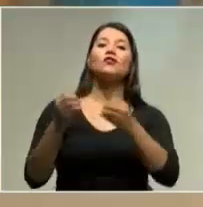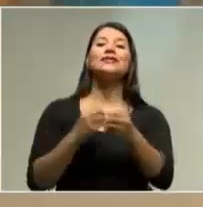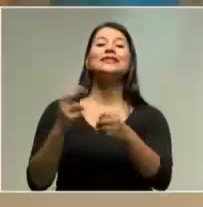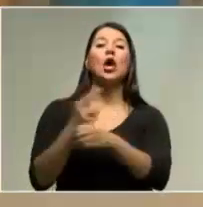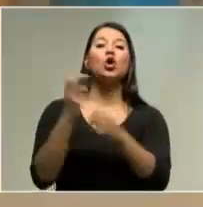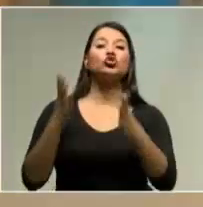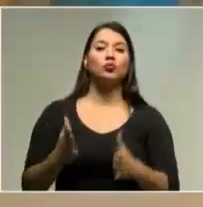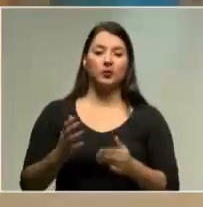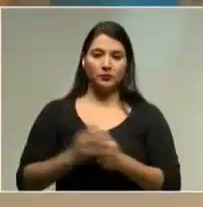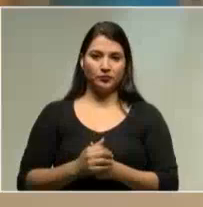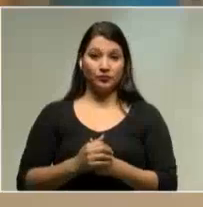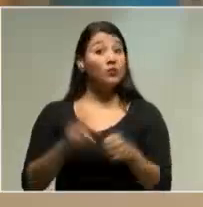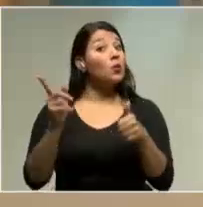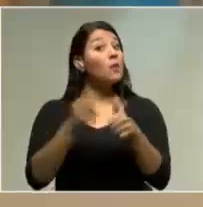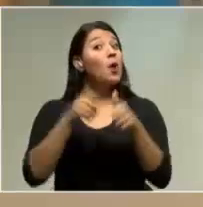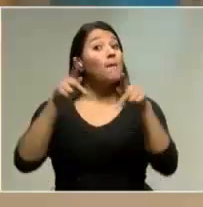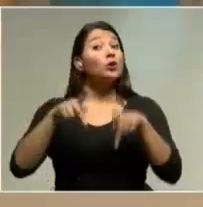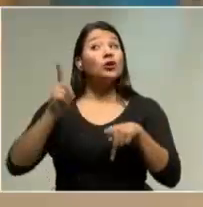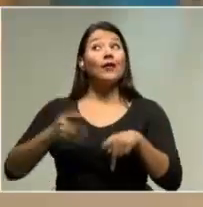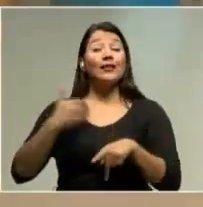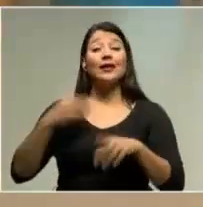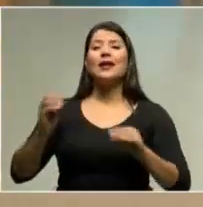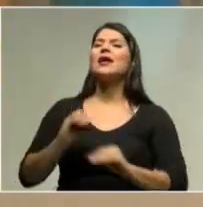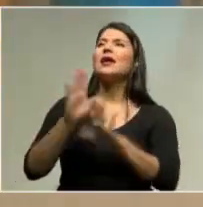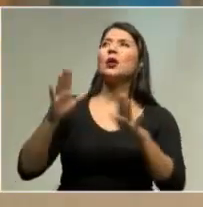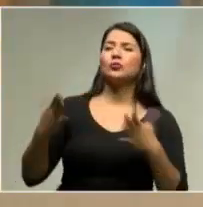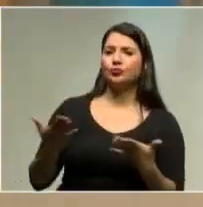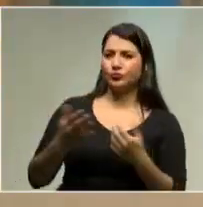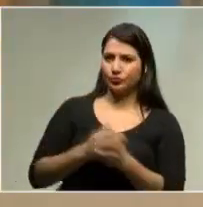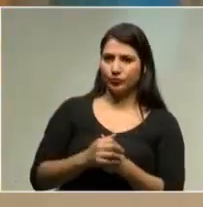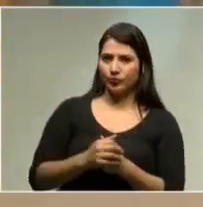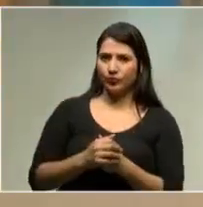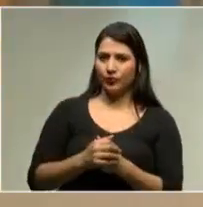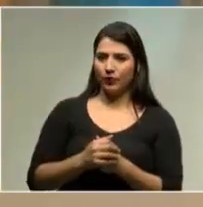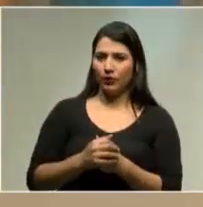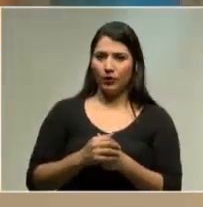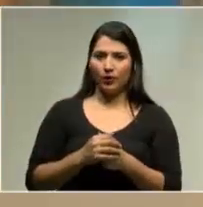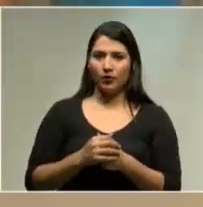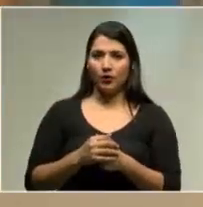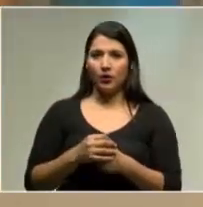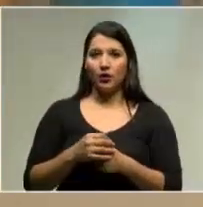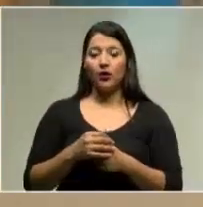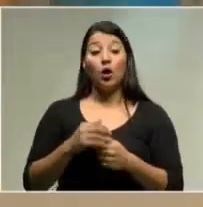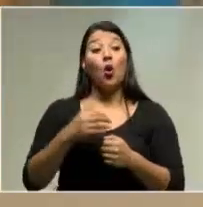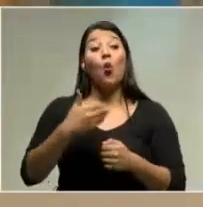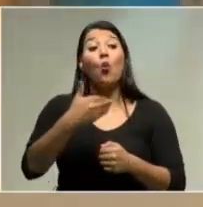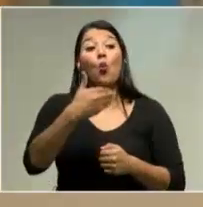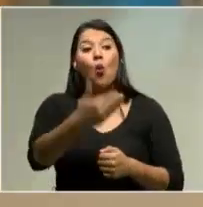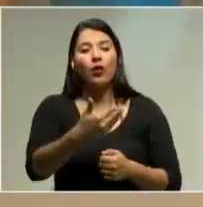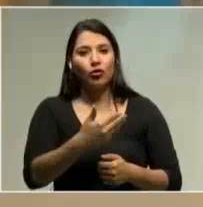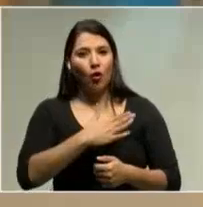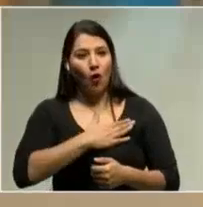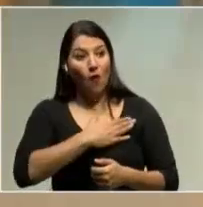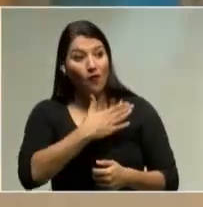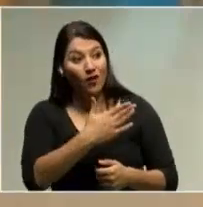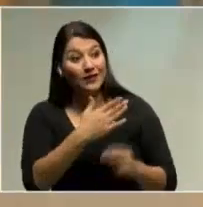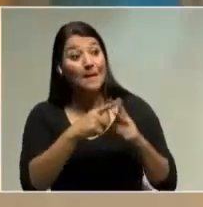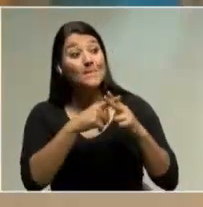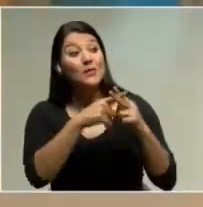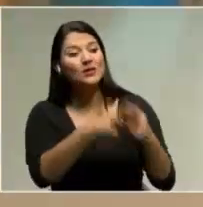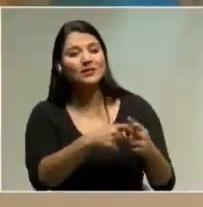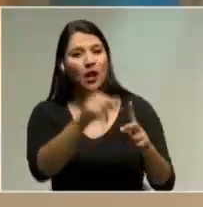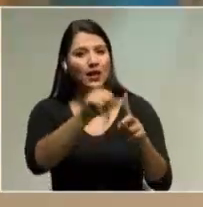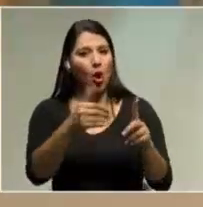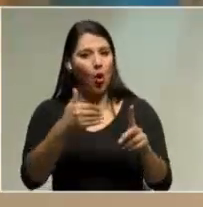Lo primero que las personas tienen que tener claro es, y sobre todo cuando le ofrecen el adelanto del aguinaldo, es preguntarse ¿para